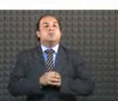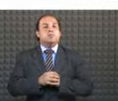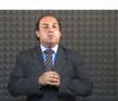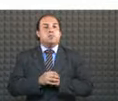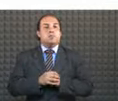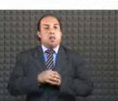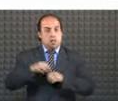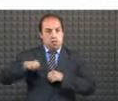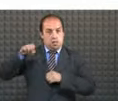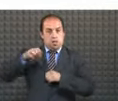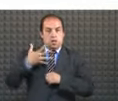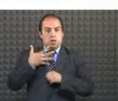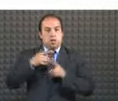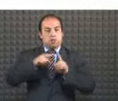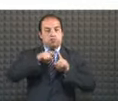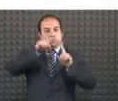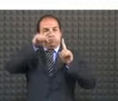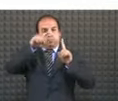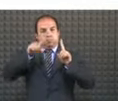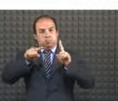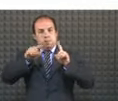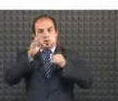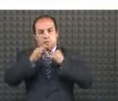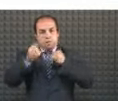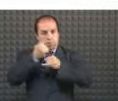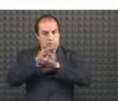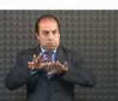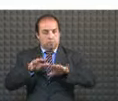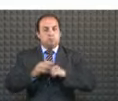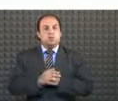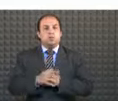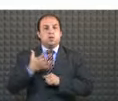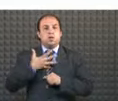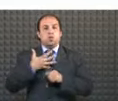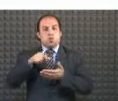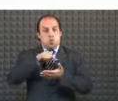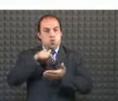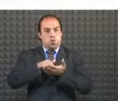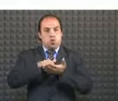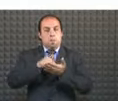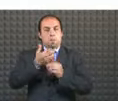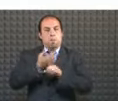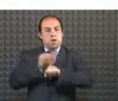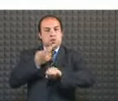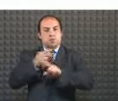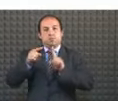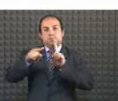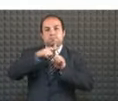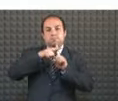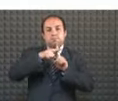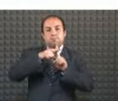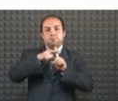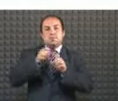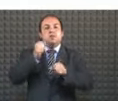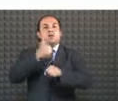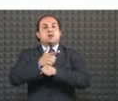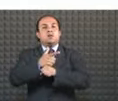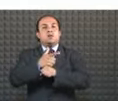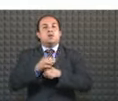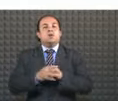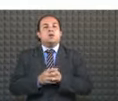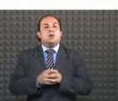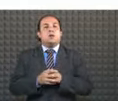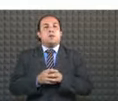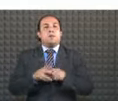máximo, vemos una inflexión en los últimos datos, un punto máximo de positivos identificados a través de los